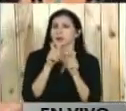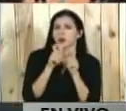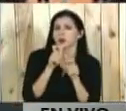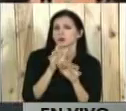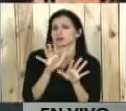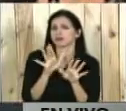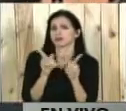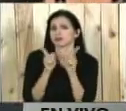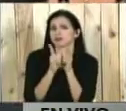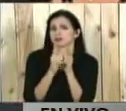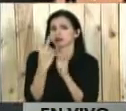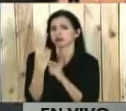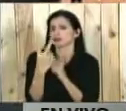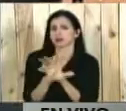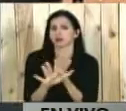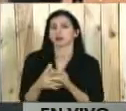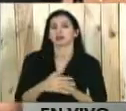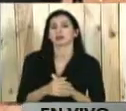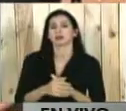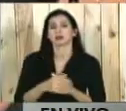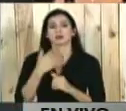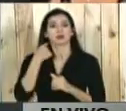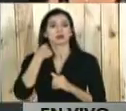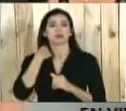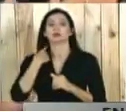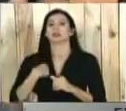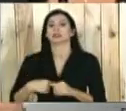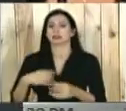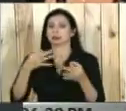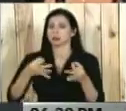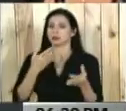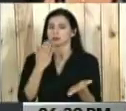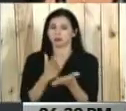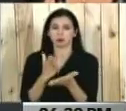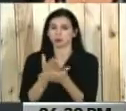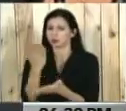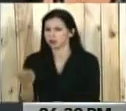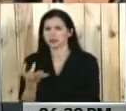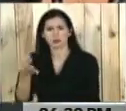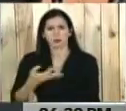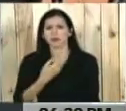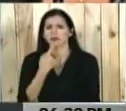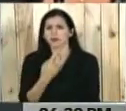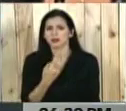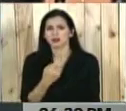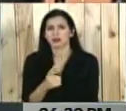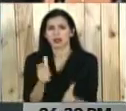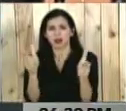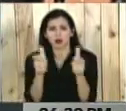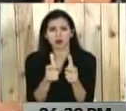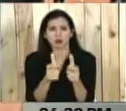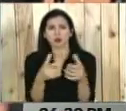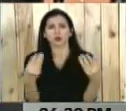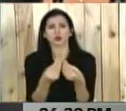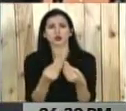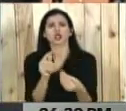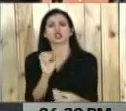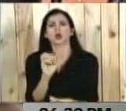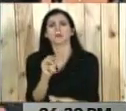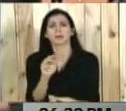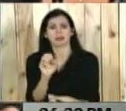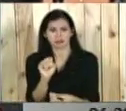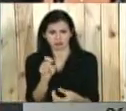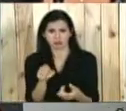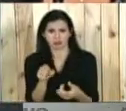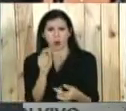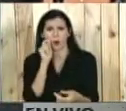voy a hacer solamente dos de ellas. Una es que usted ha insistido, y estamos seguros de que esta reunión con Tomás Chanón viene por parte de ese esfuerzo